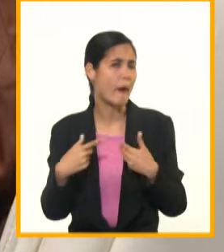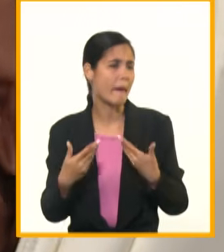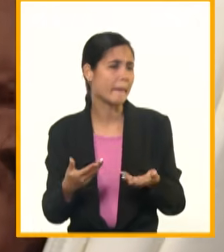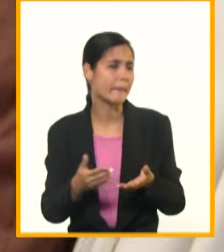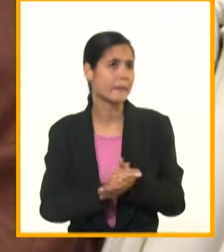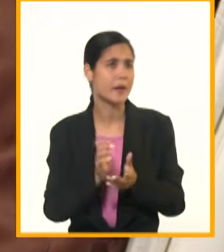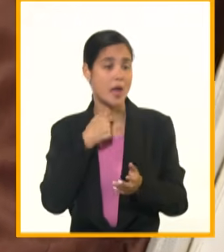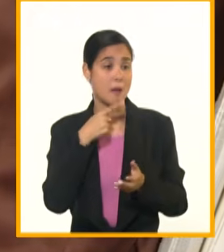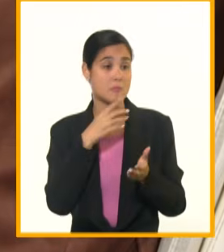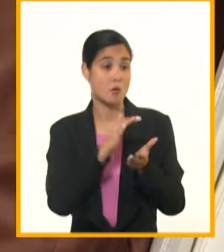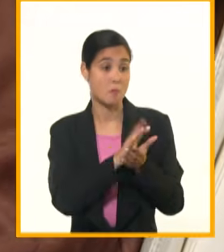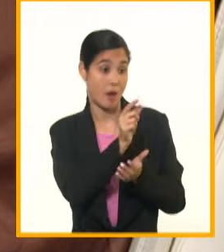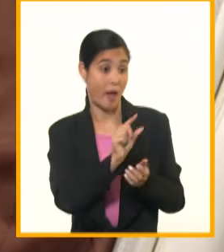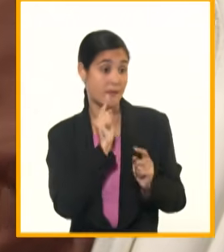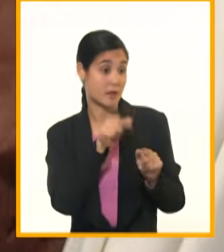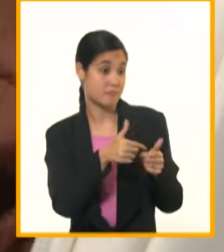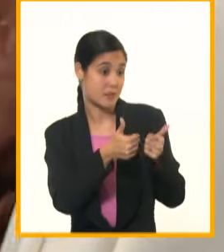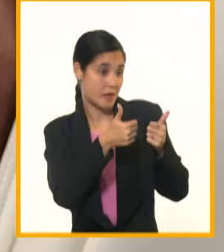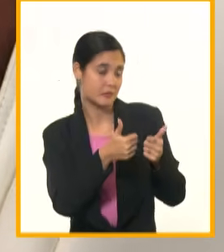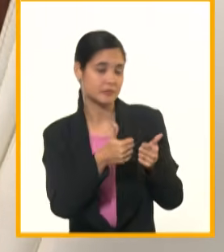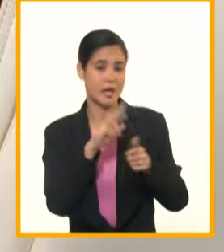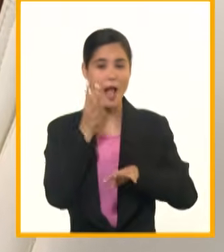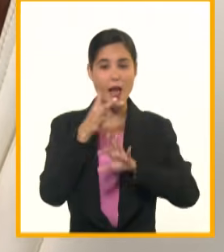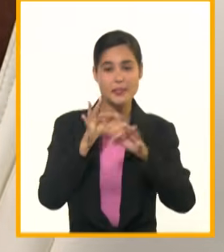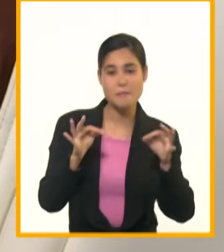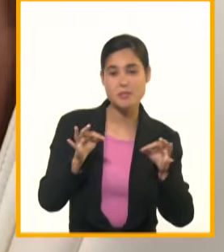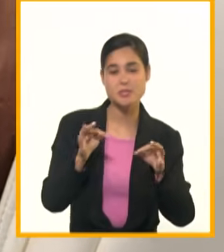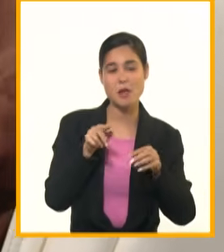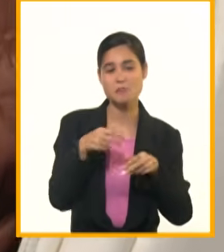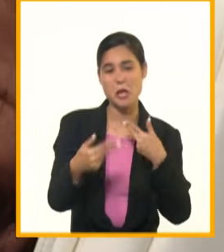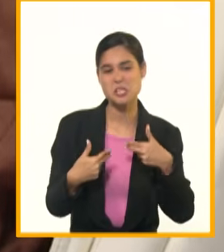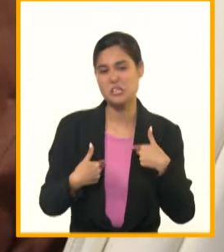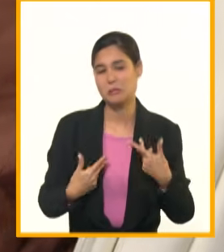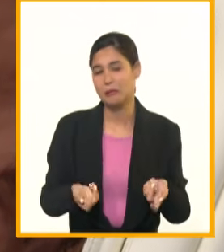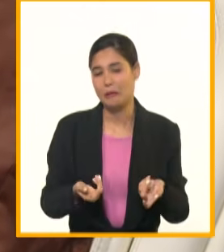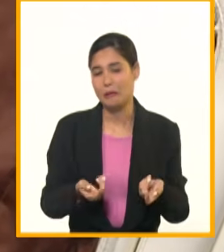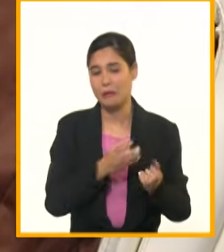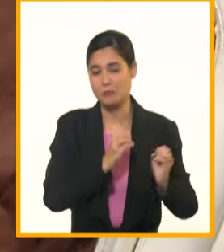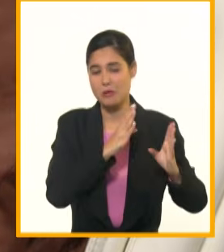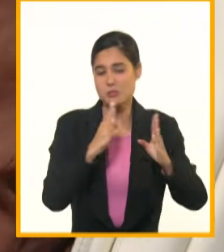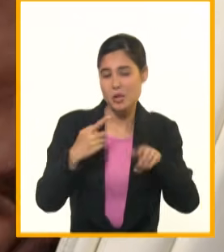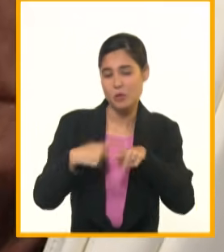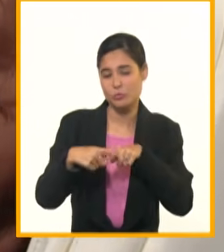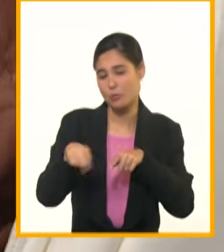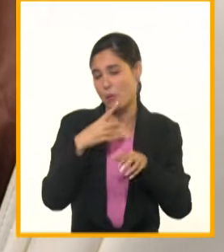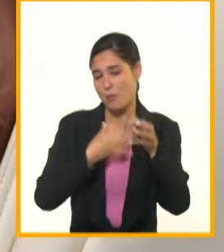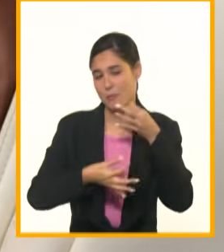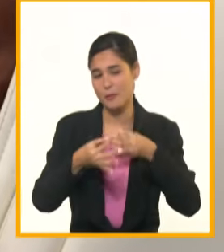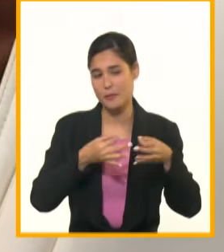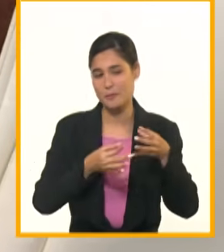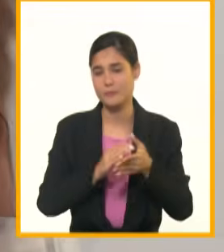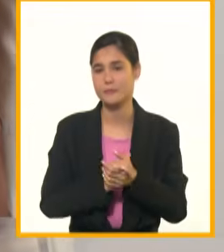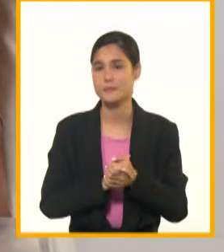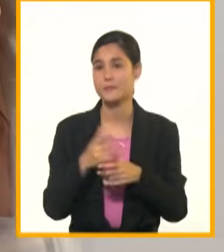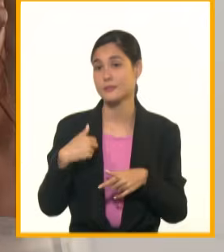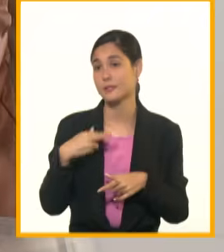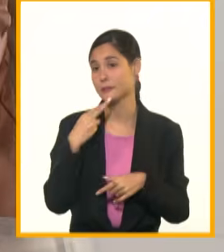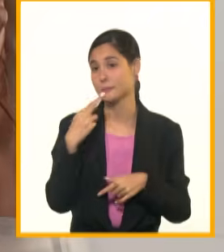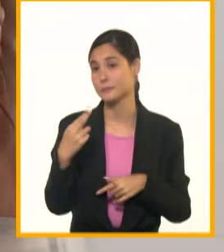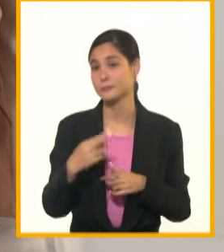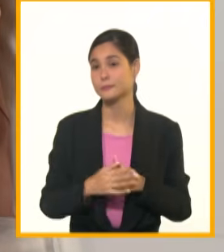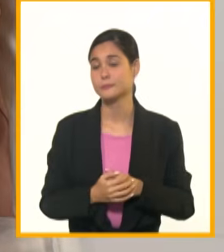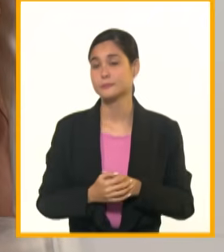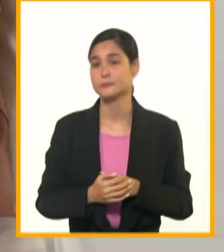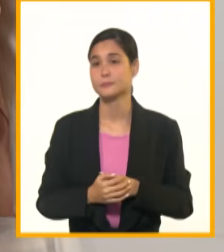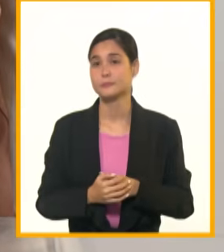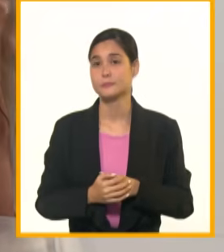Mayabeque, para que Artemisa sea una de las pocas provincias en el país que tiene superávit? Bueno, nosotros, como habíamos explicado desde que comenzó el